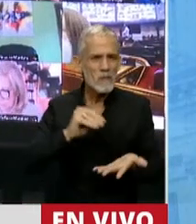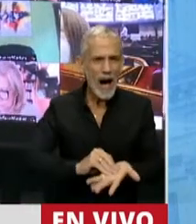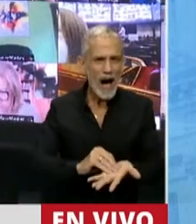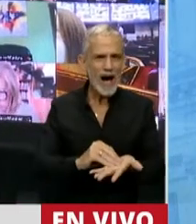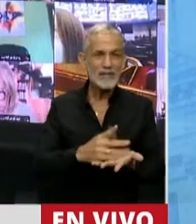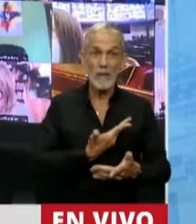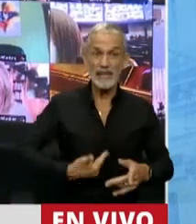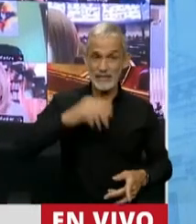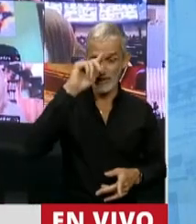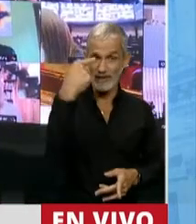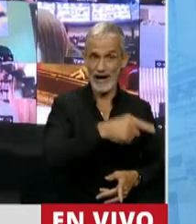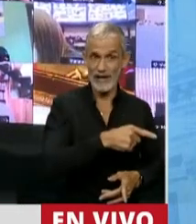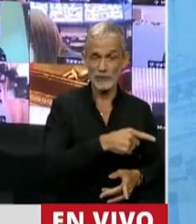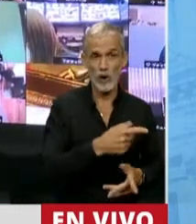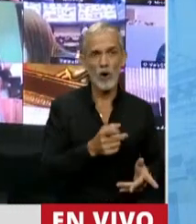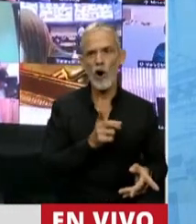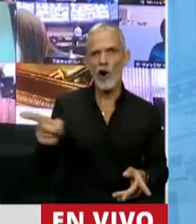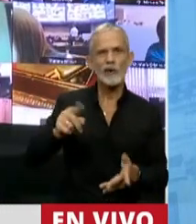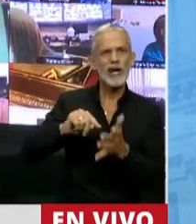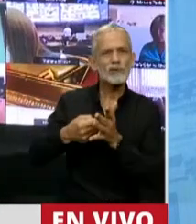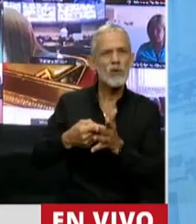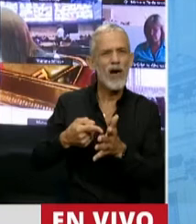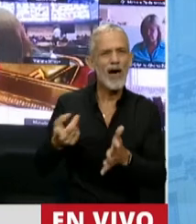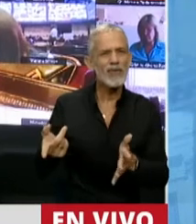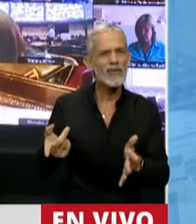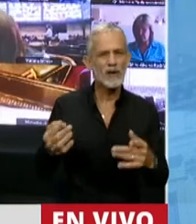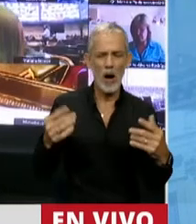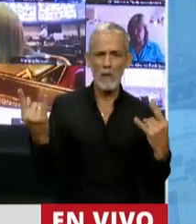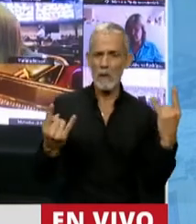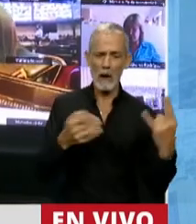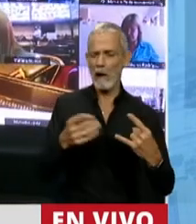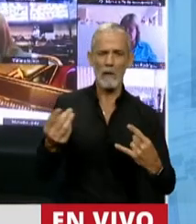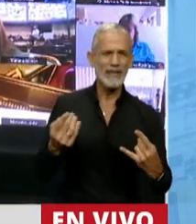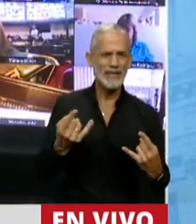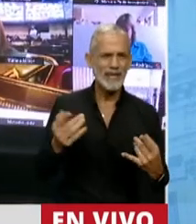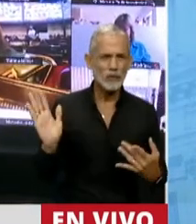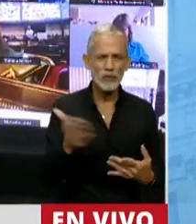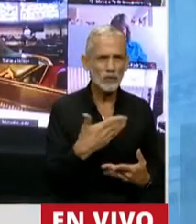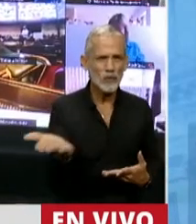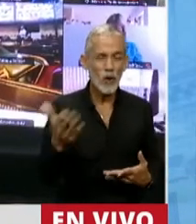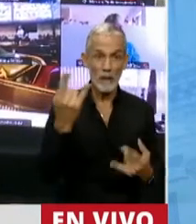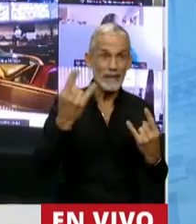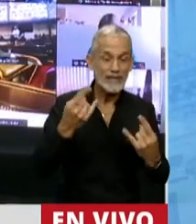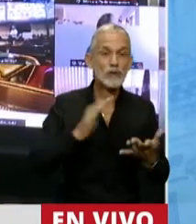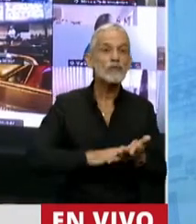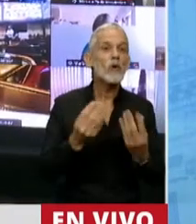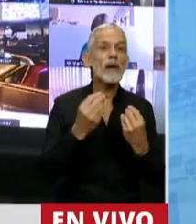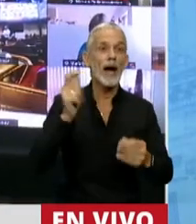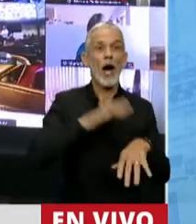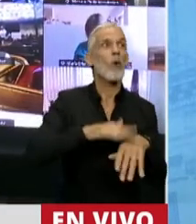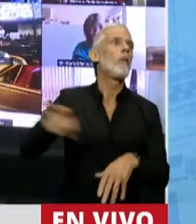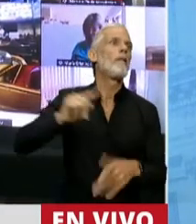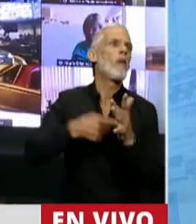la presidencia de la nación con la ciudad de la nación mintiendo en la ciudadanía no solo metiéndole diciendo quién es la